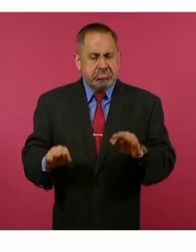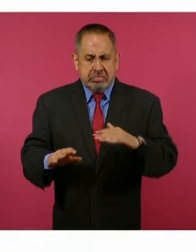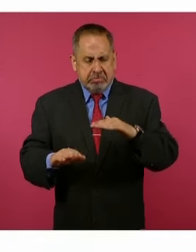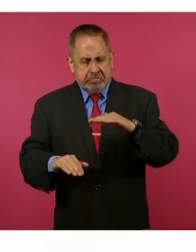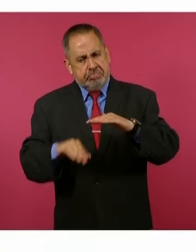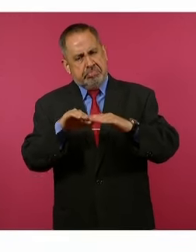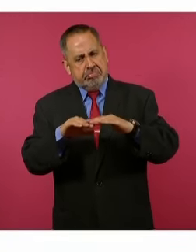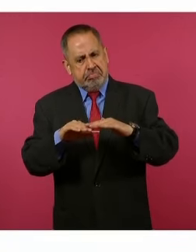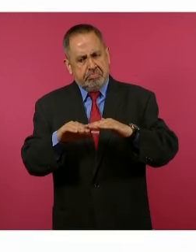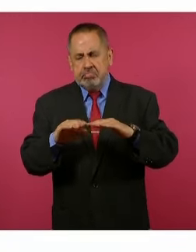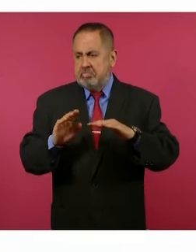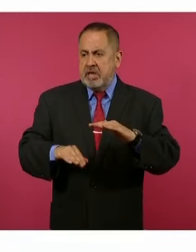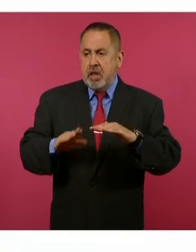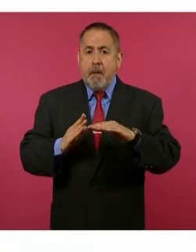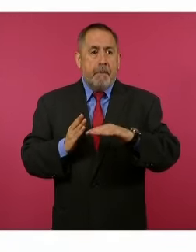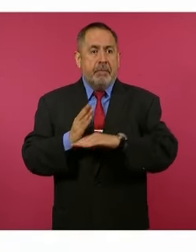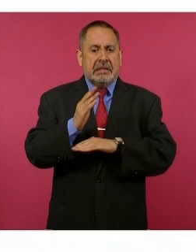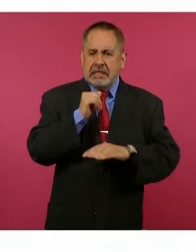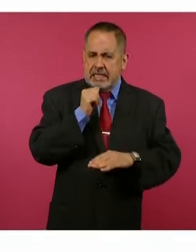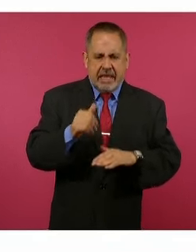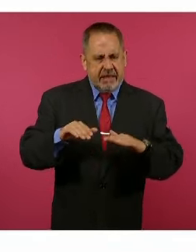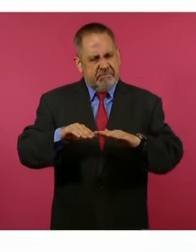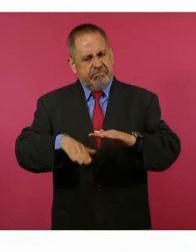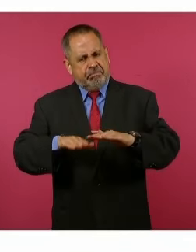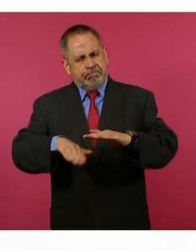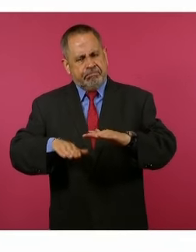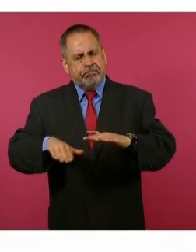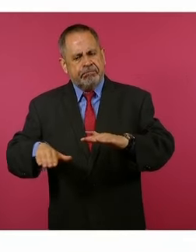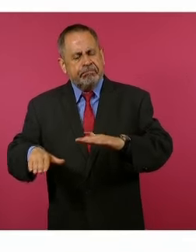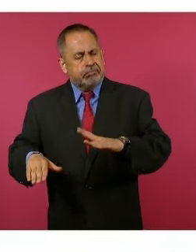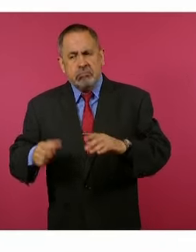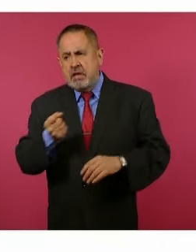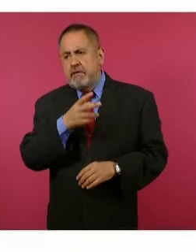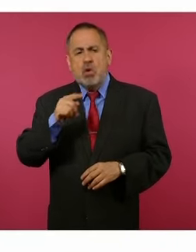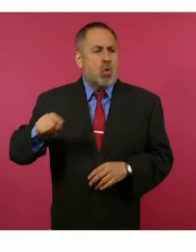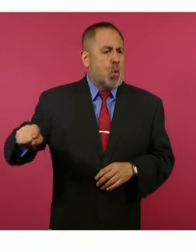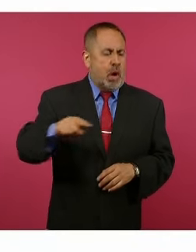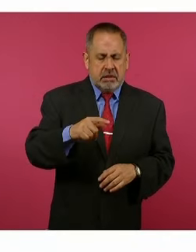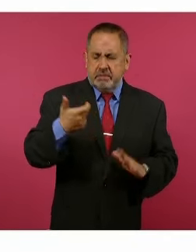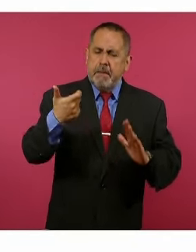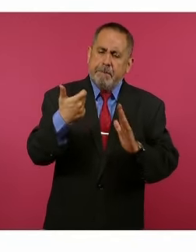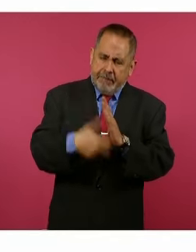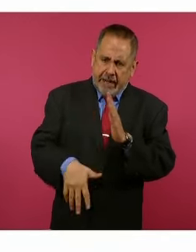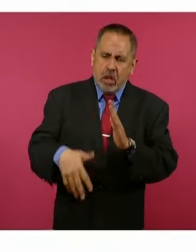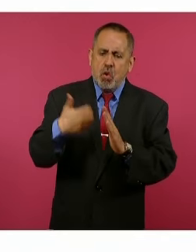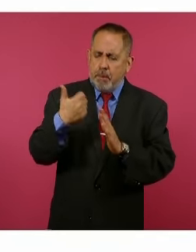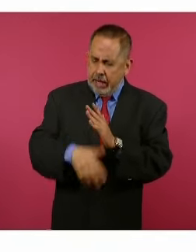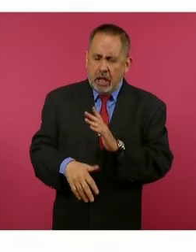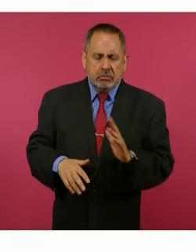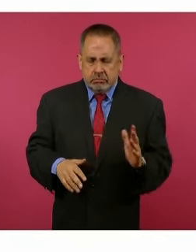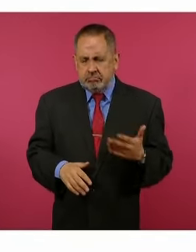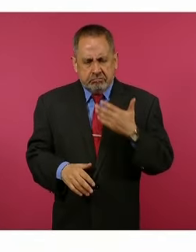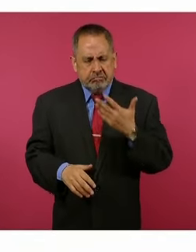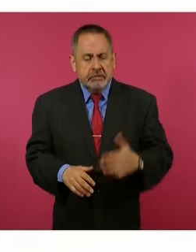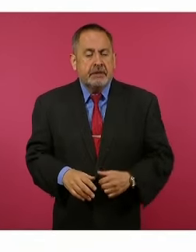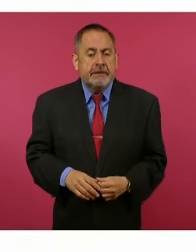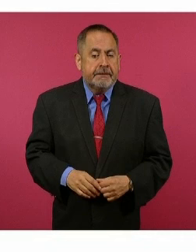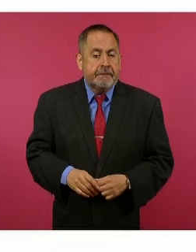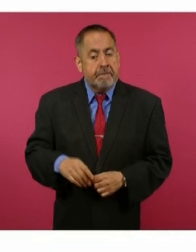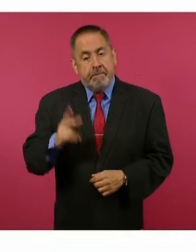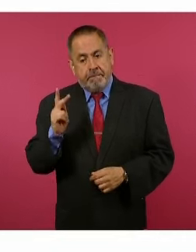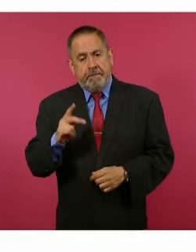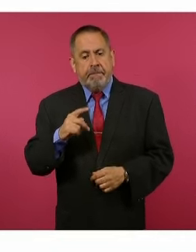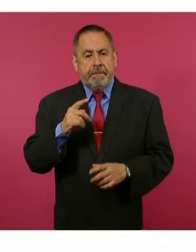límite de los precios máximos que establece la cre sino que además en varios casos con precios por debajo de estos precios máximos sin